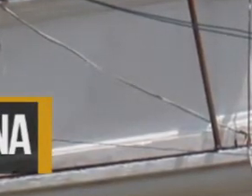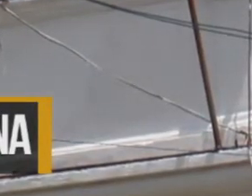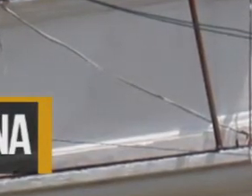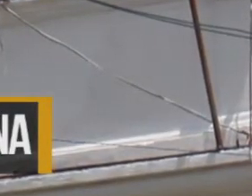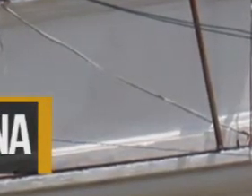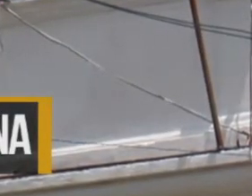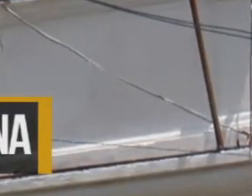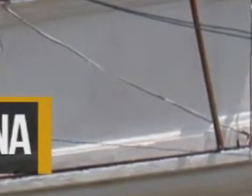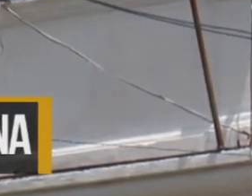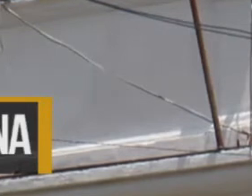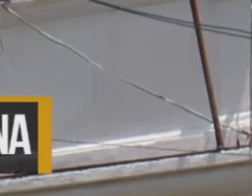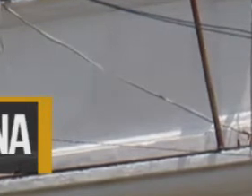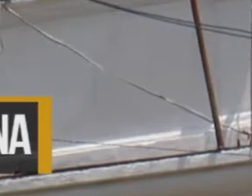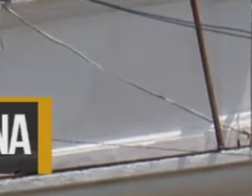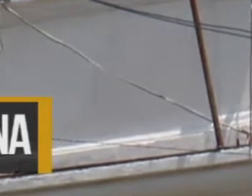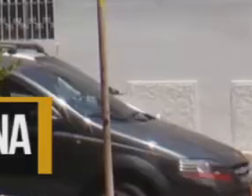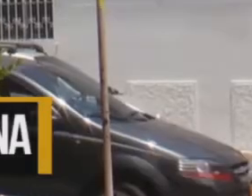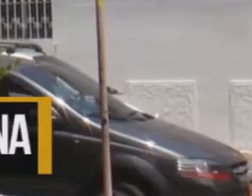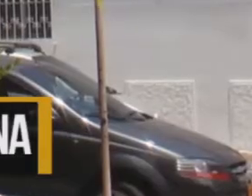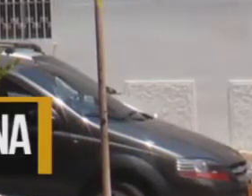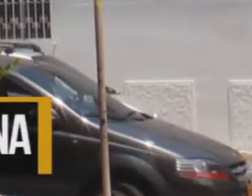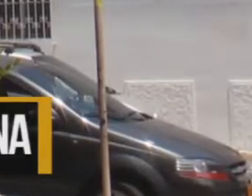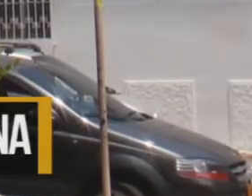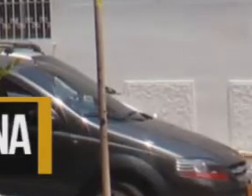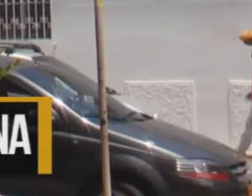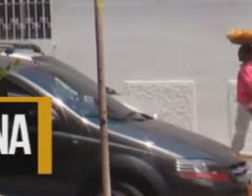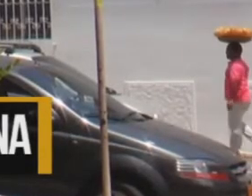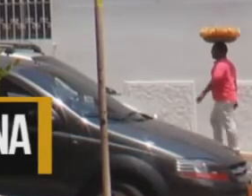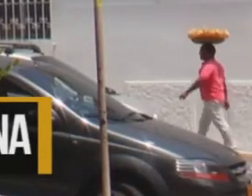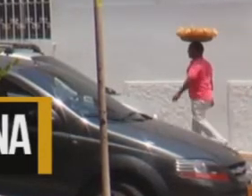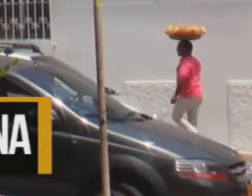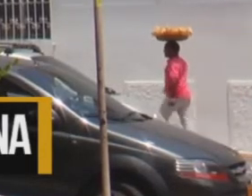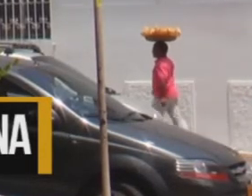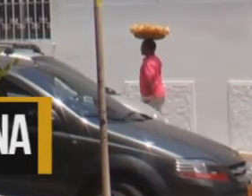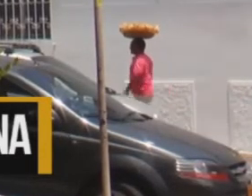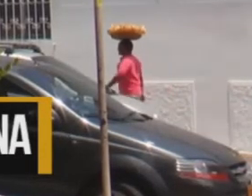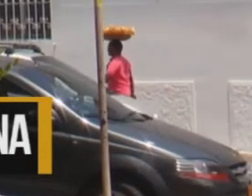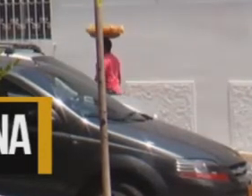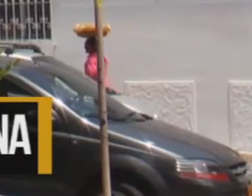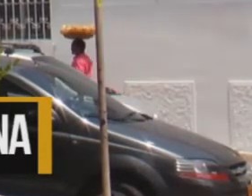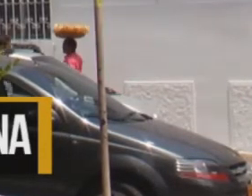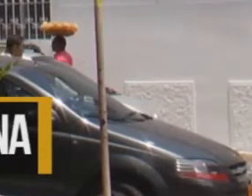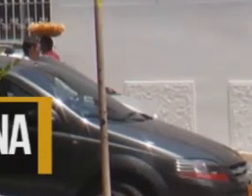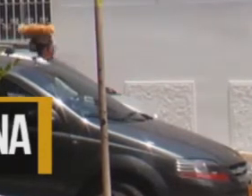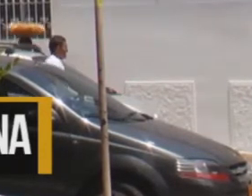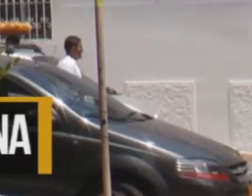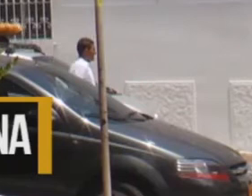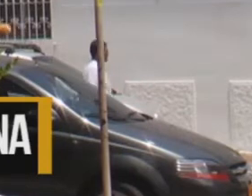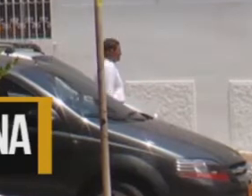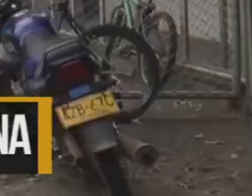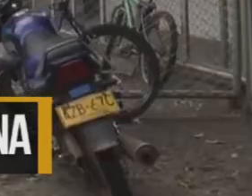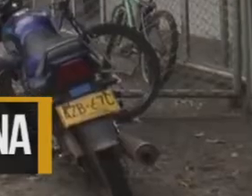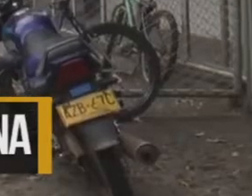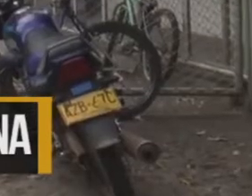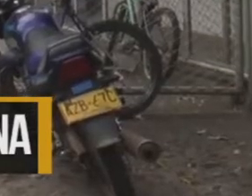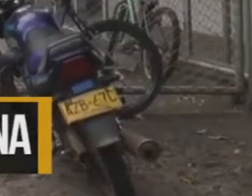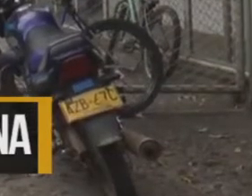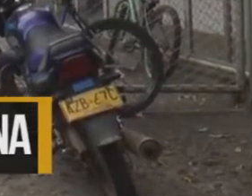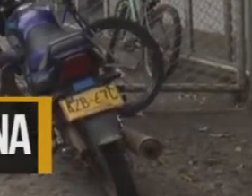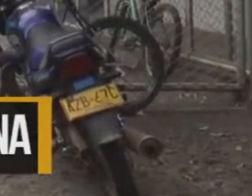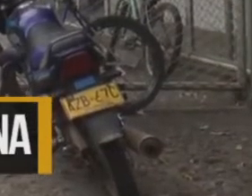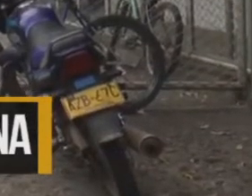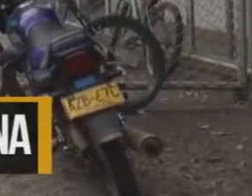de esta persona. Esta es la información que tenemos al respecto, es el parte médico, sale de las instalaciones de la cárcel